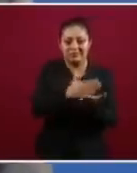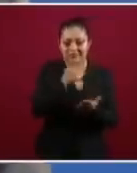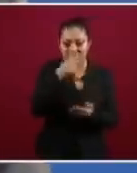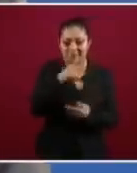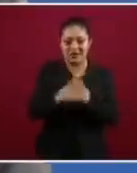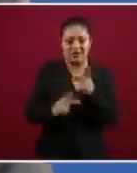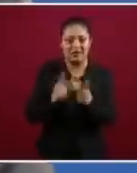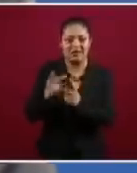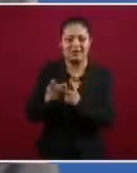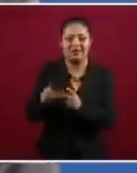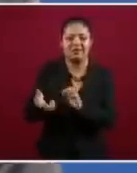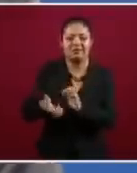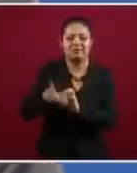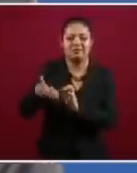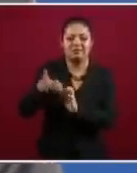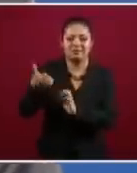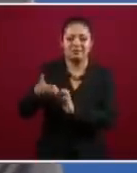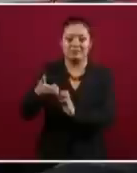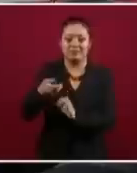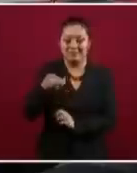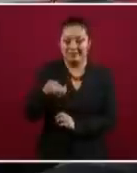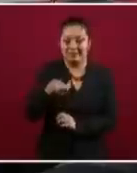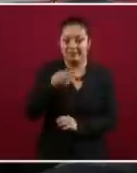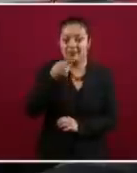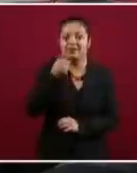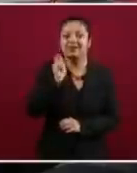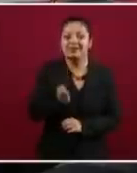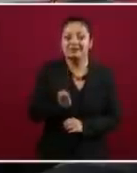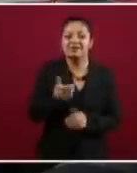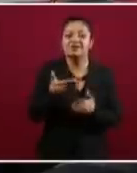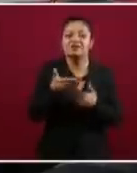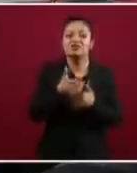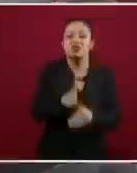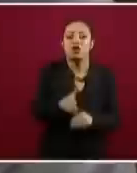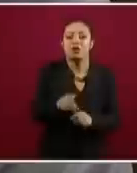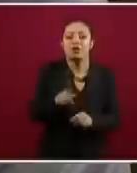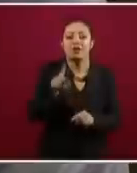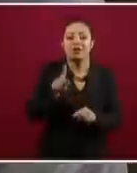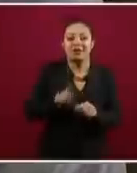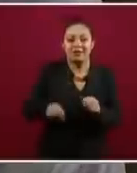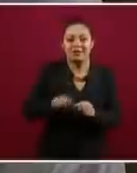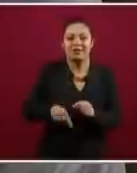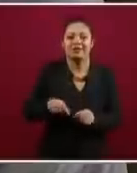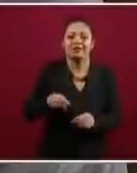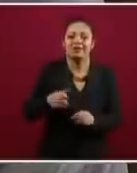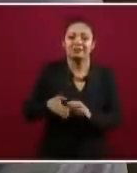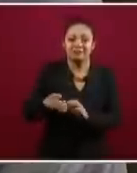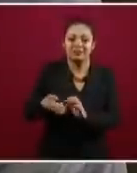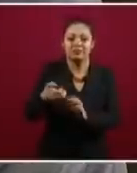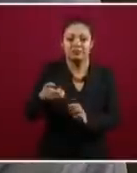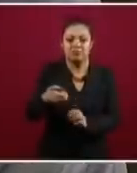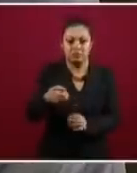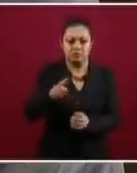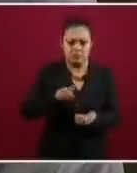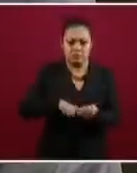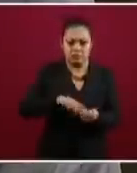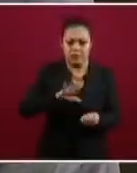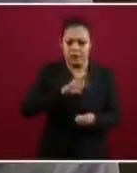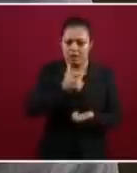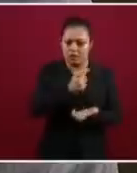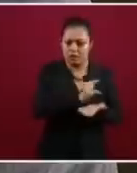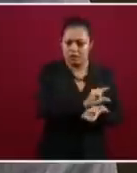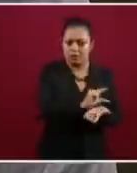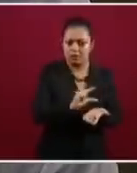En el plan este de infraestructura que vamos a firmar están estas inversiones